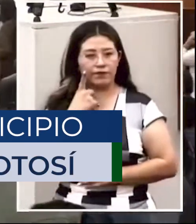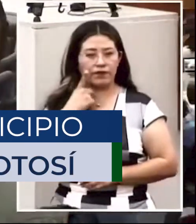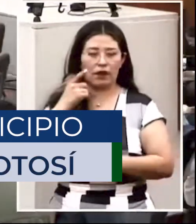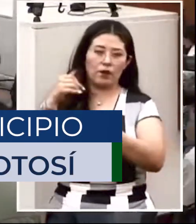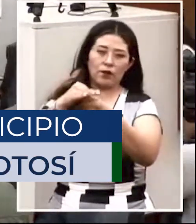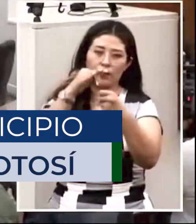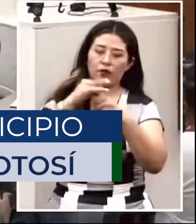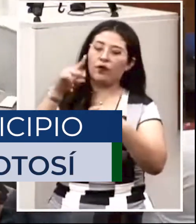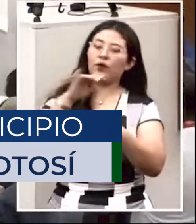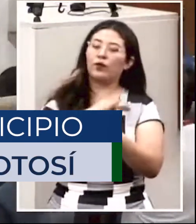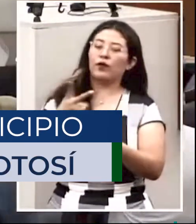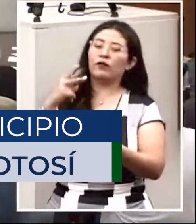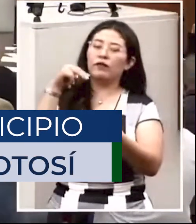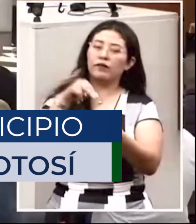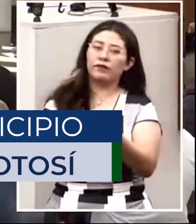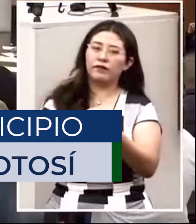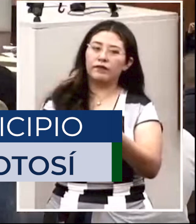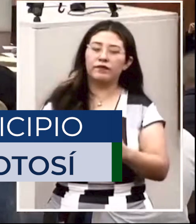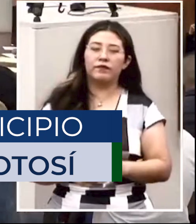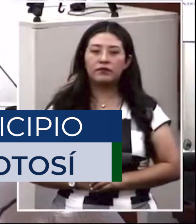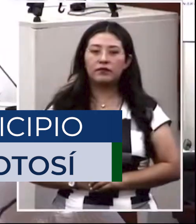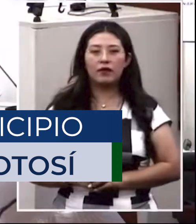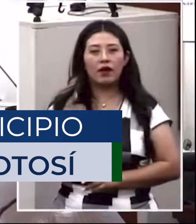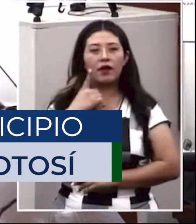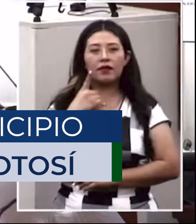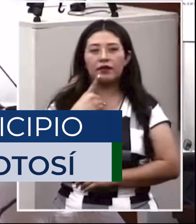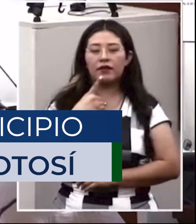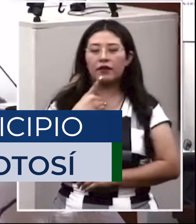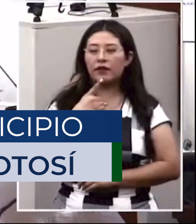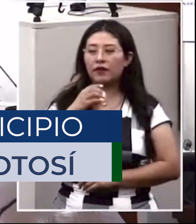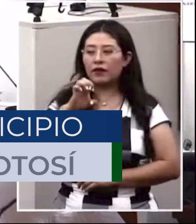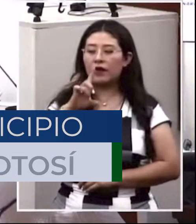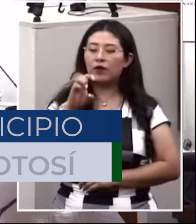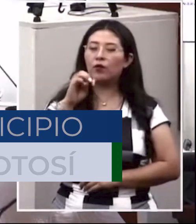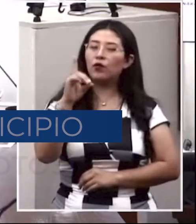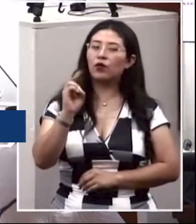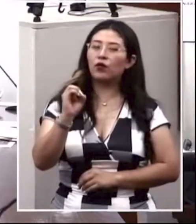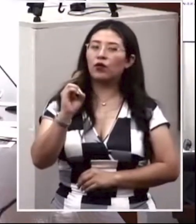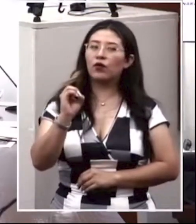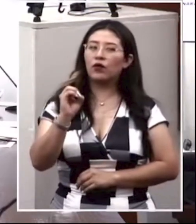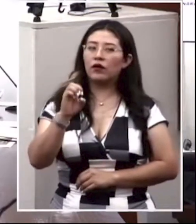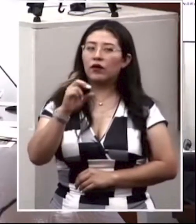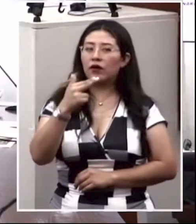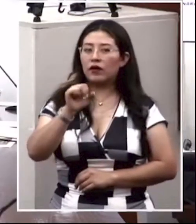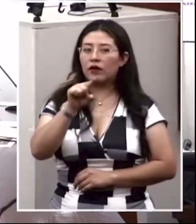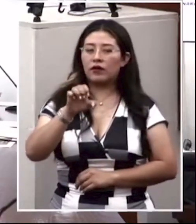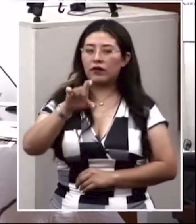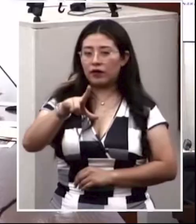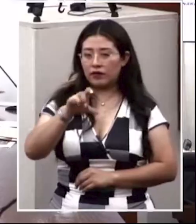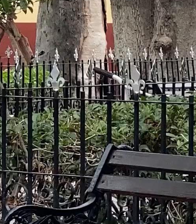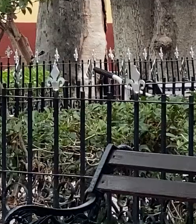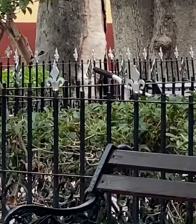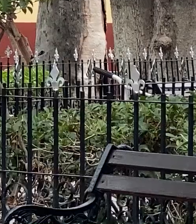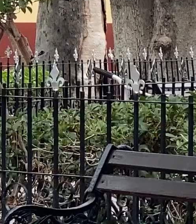siempre se les había negado la oportunidad de administrar sus propios recursos y los bienes de esta tierra más grave Es que a partir de esa